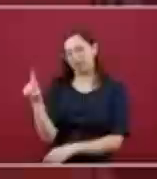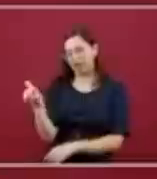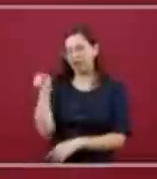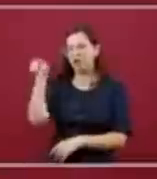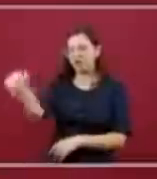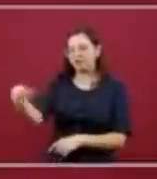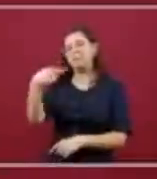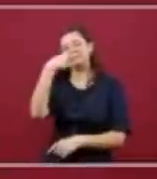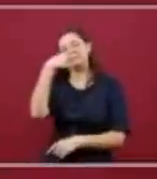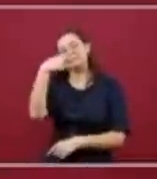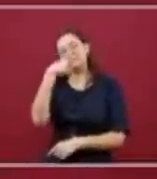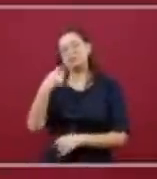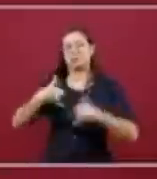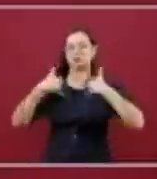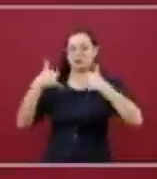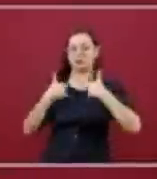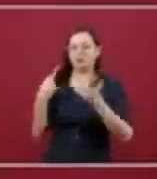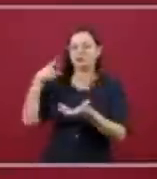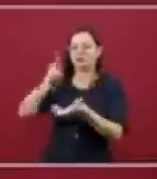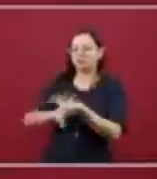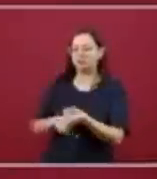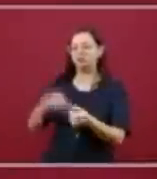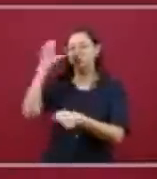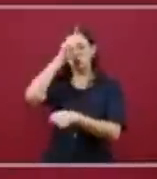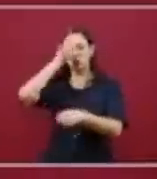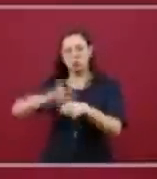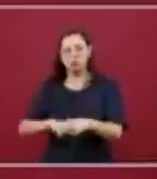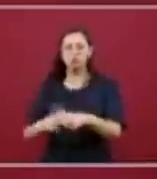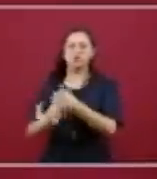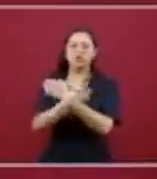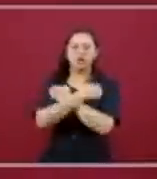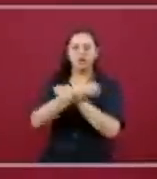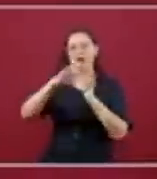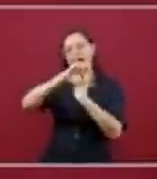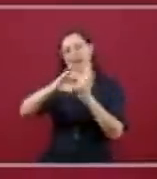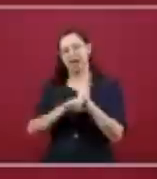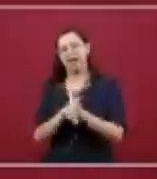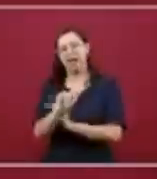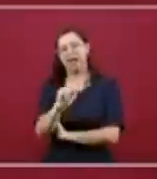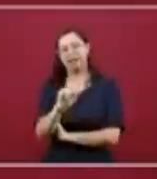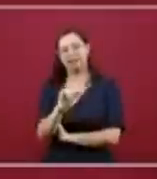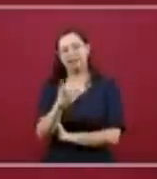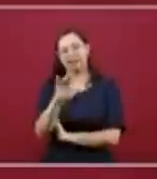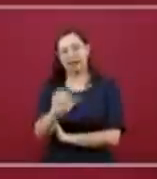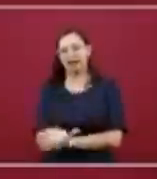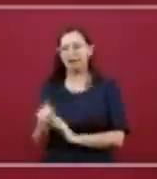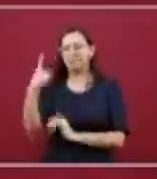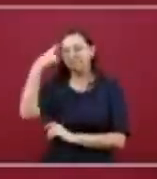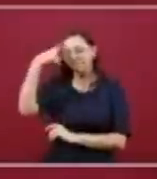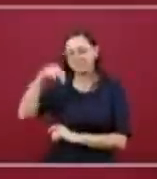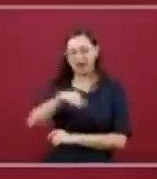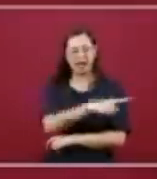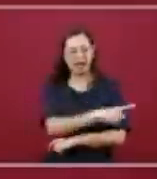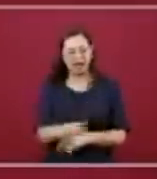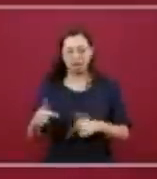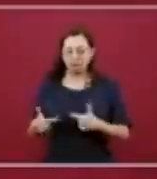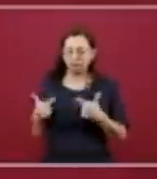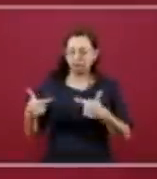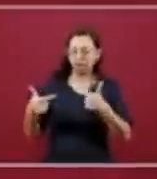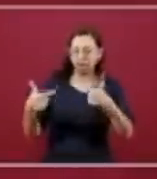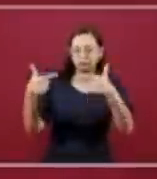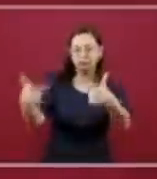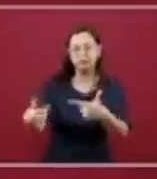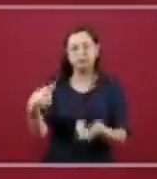ética ambiental y cultura y ética social, fortaleciendo a nuestras nuevas generaciones con esquemas de